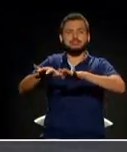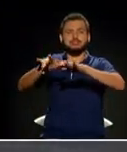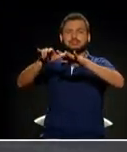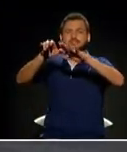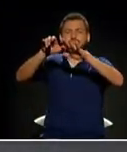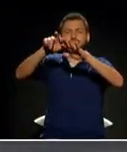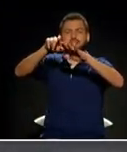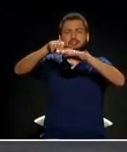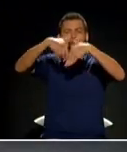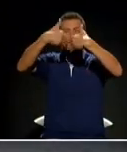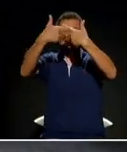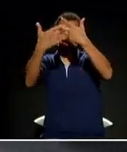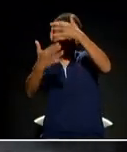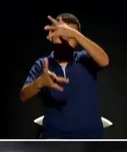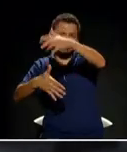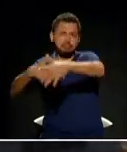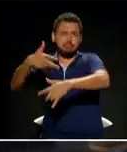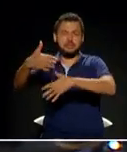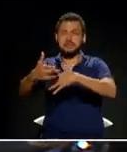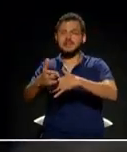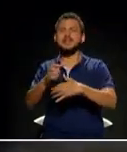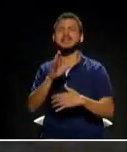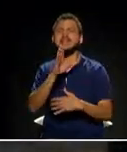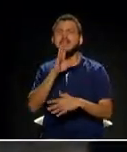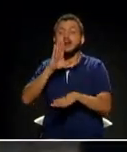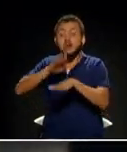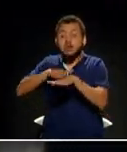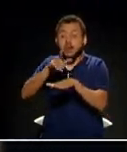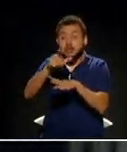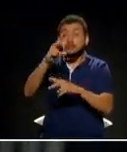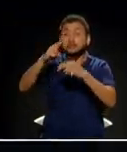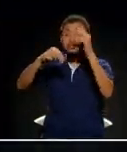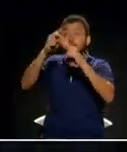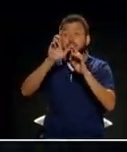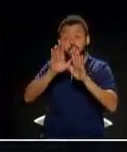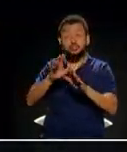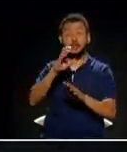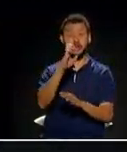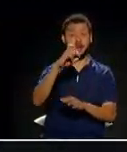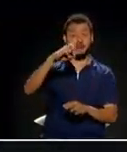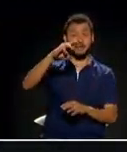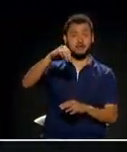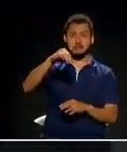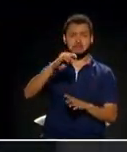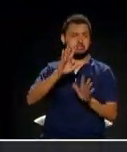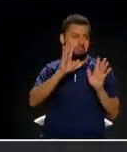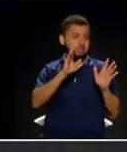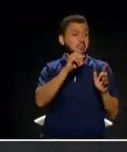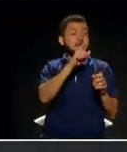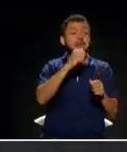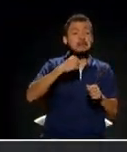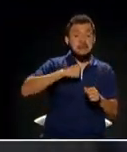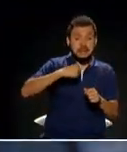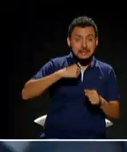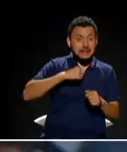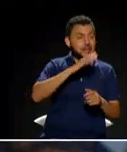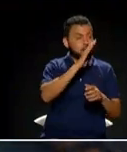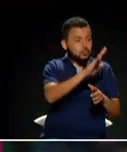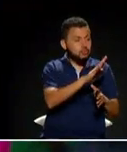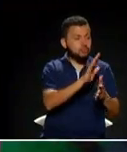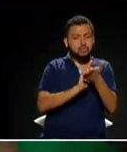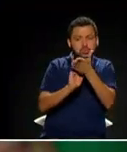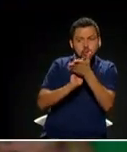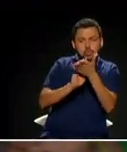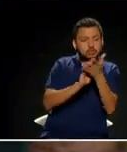en los informes no solamente se va a pagar el seguro sino que va se va a cumplir con toda la previsión de